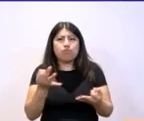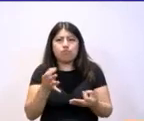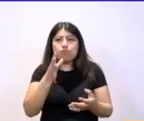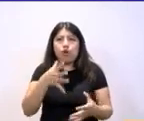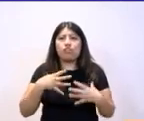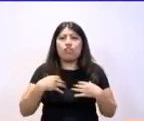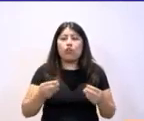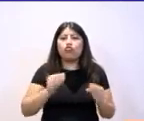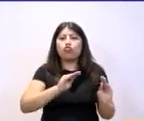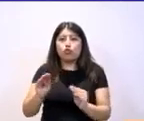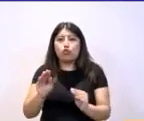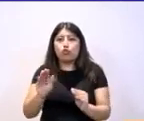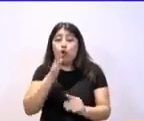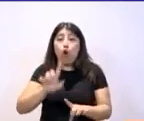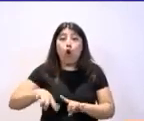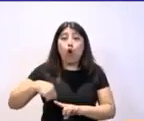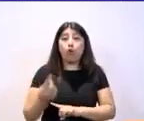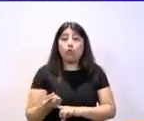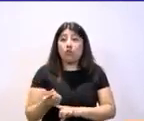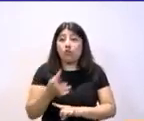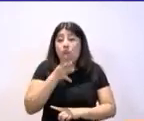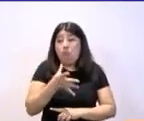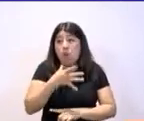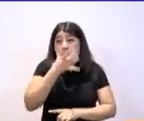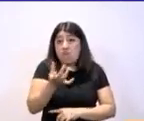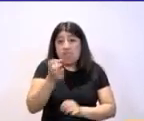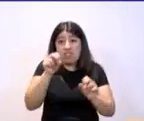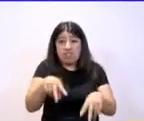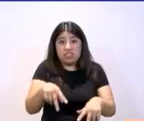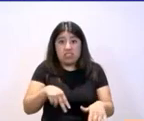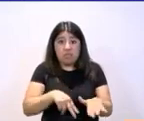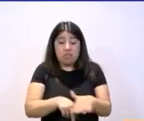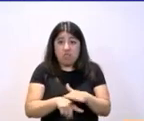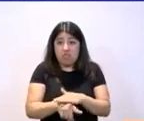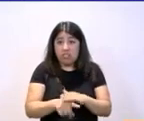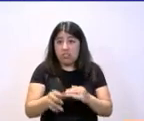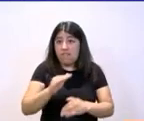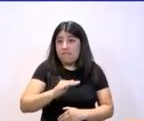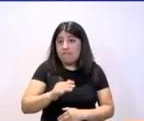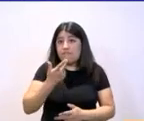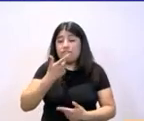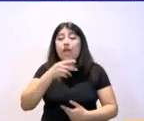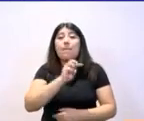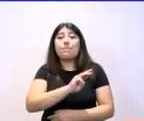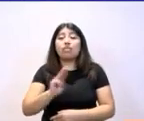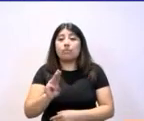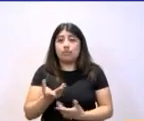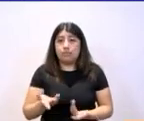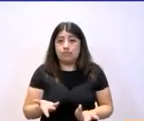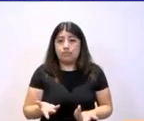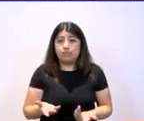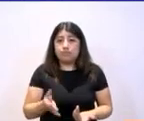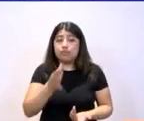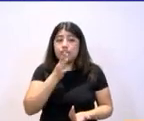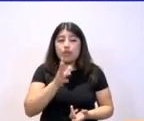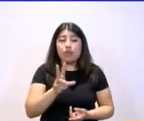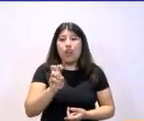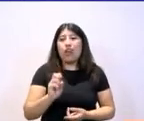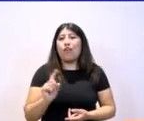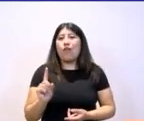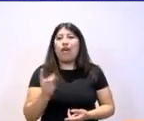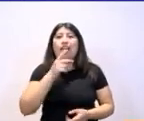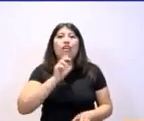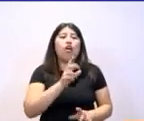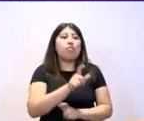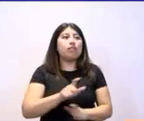salud, fruto de la desvergüenza de gestión del Gobierno del Partido Popular? Porque no vale reunirse con la